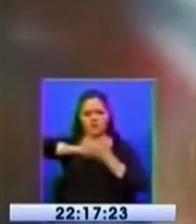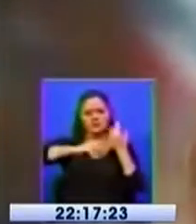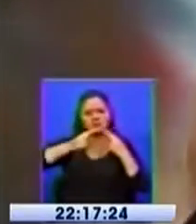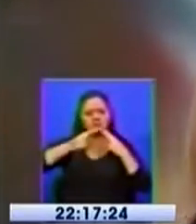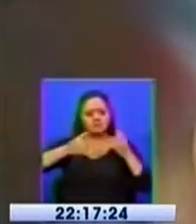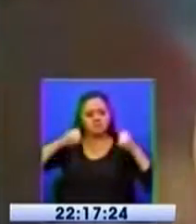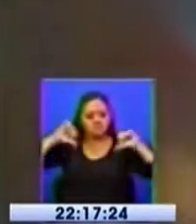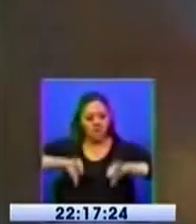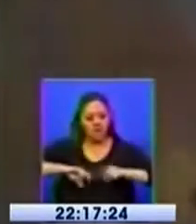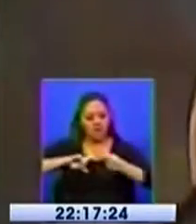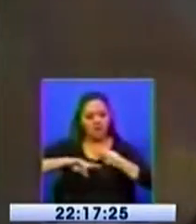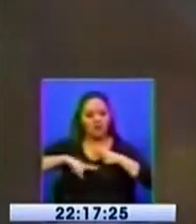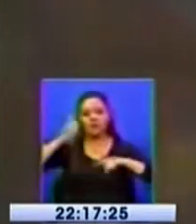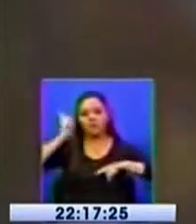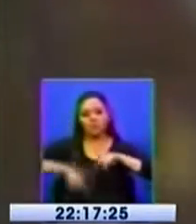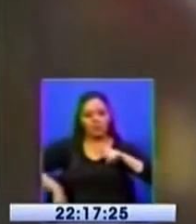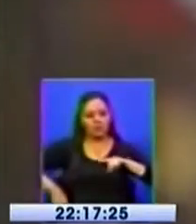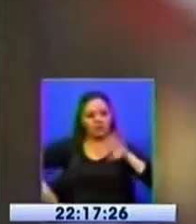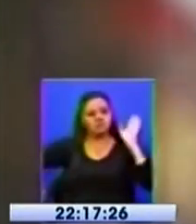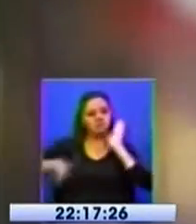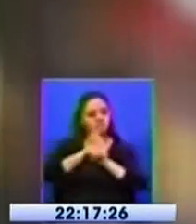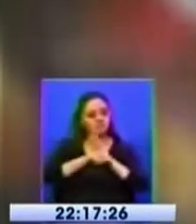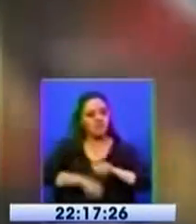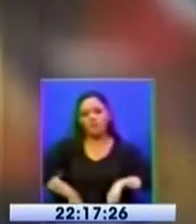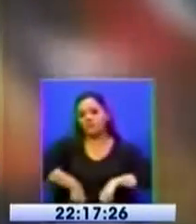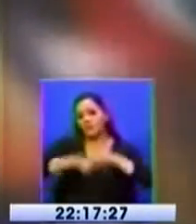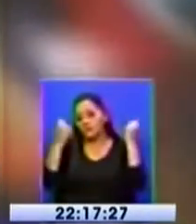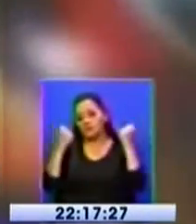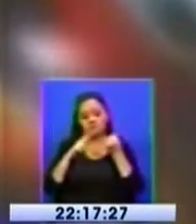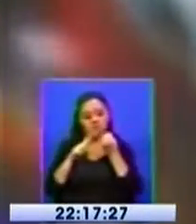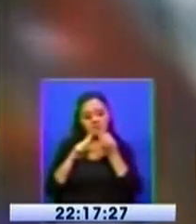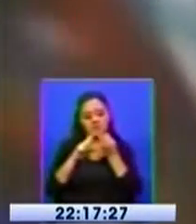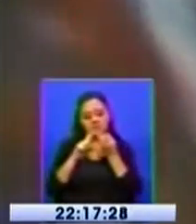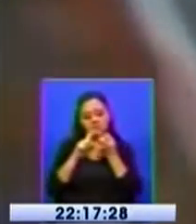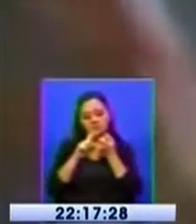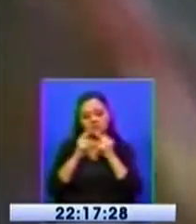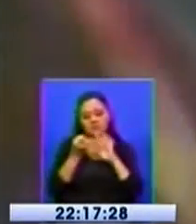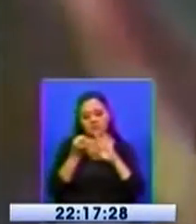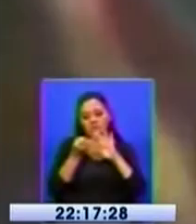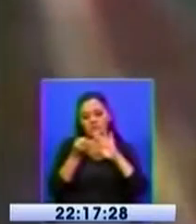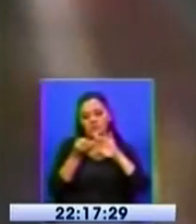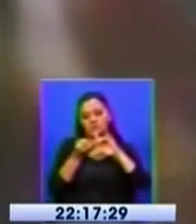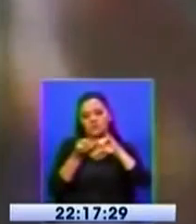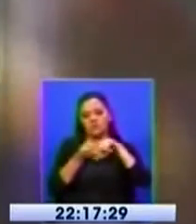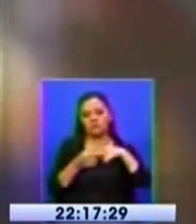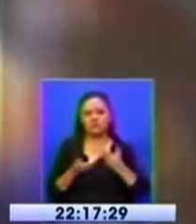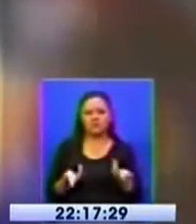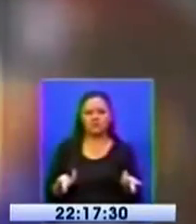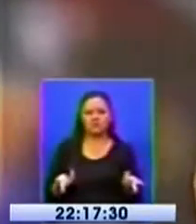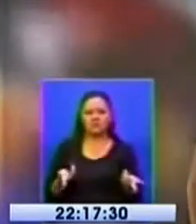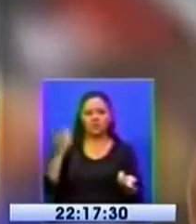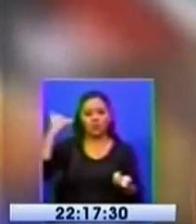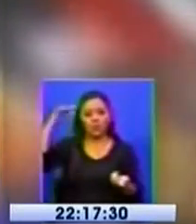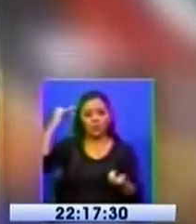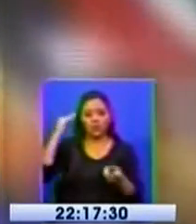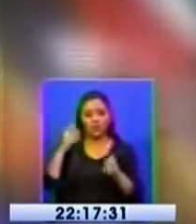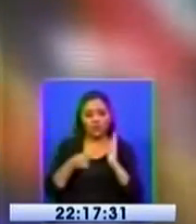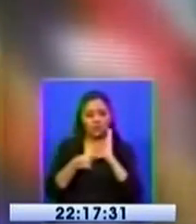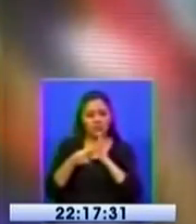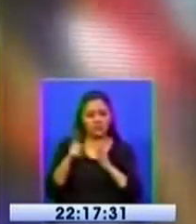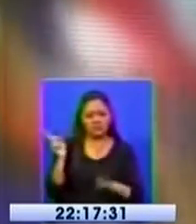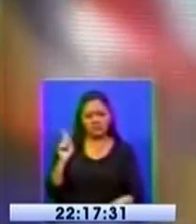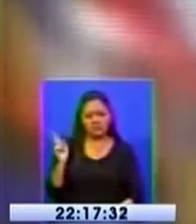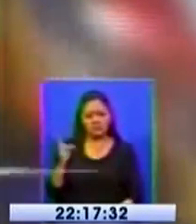está mal y que los vamos a perjudicar a la gente. Y por último, no son los únicos impuestos que estamos presentando, pero esta clase de